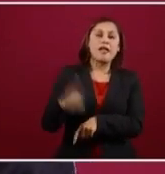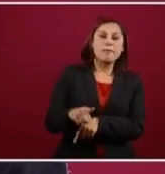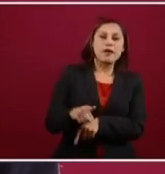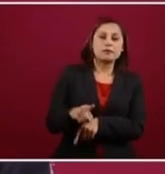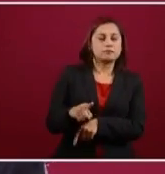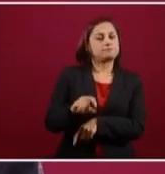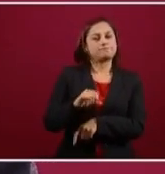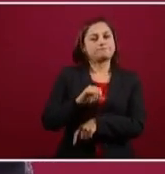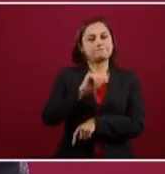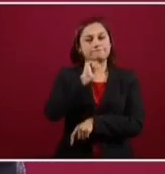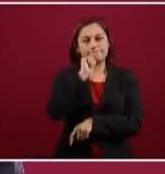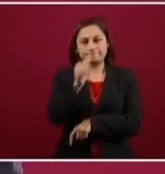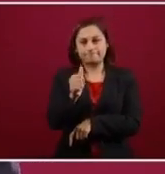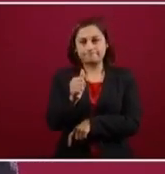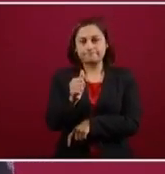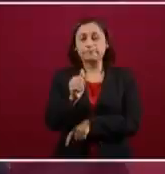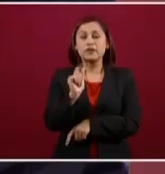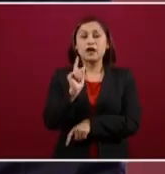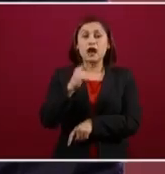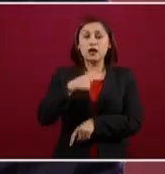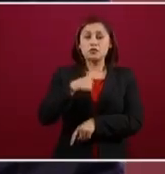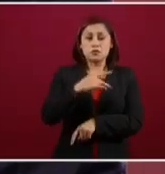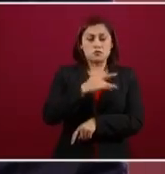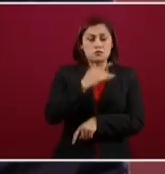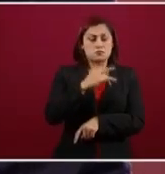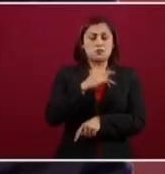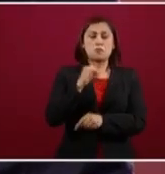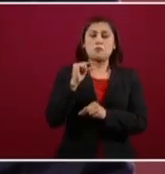ganando el debate,